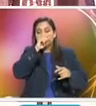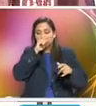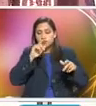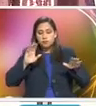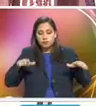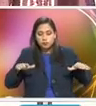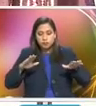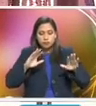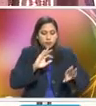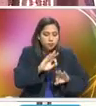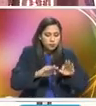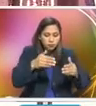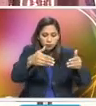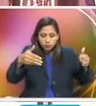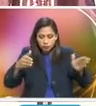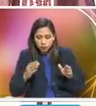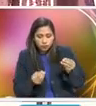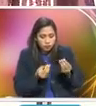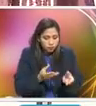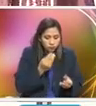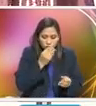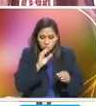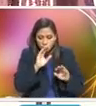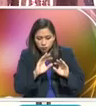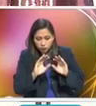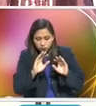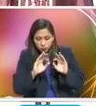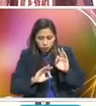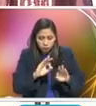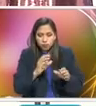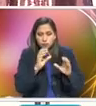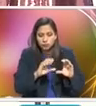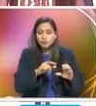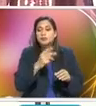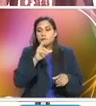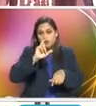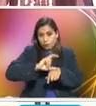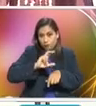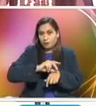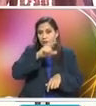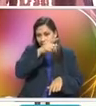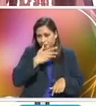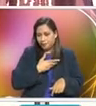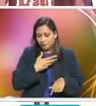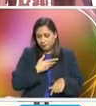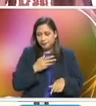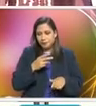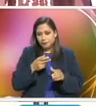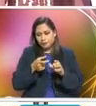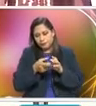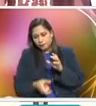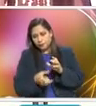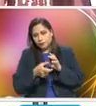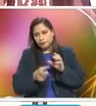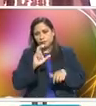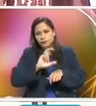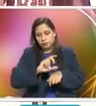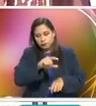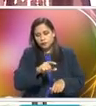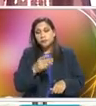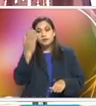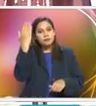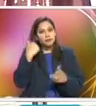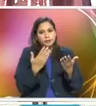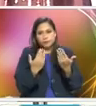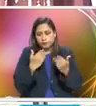cuidado adecuado se está desarrollando este acceso al huevo, por ejemplo, sí, en las localidades, y son alimentos a los que ellos anteriormente